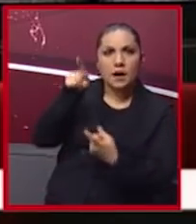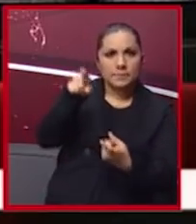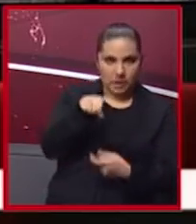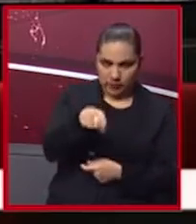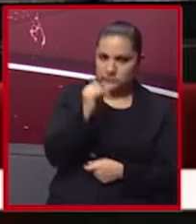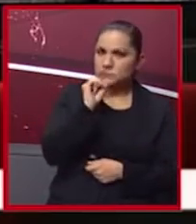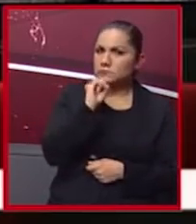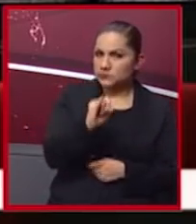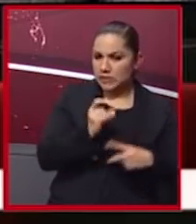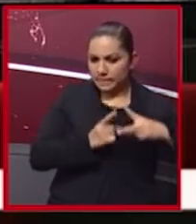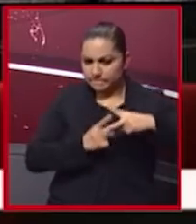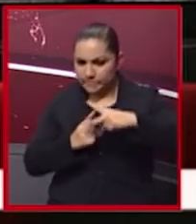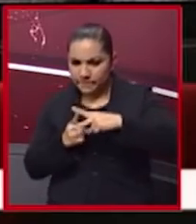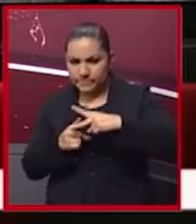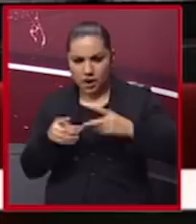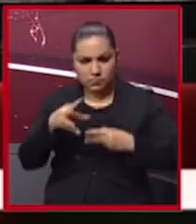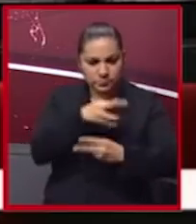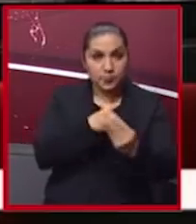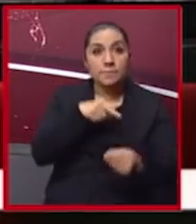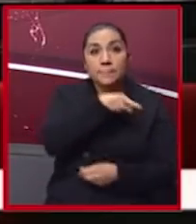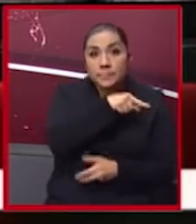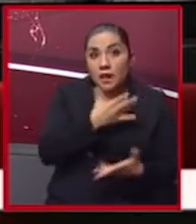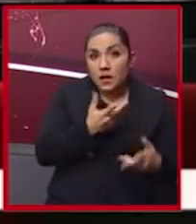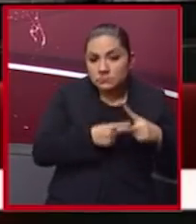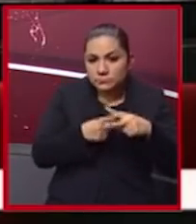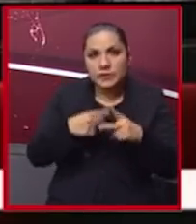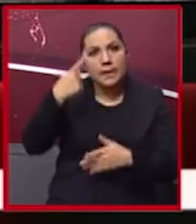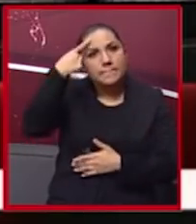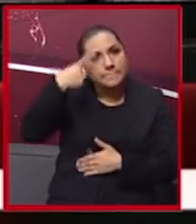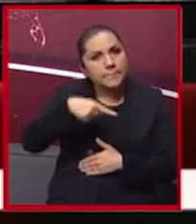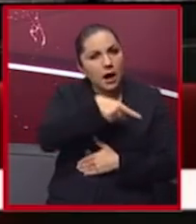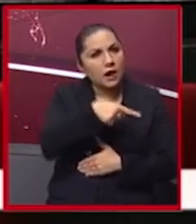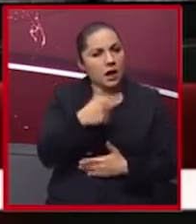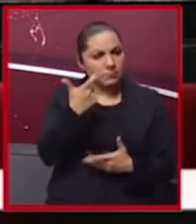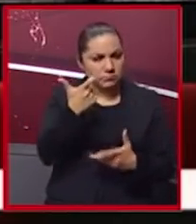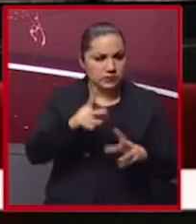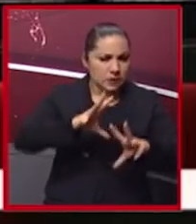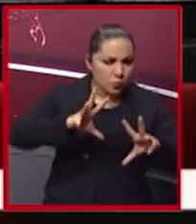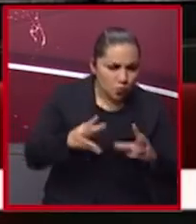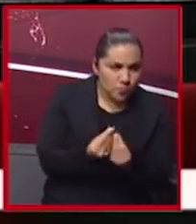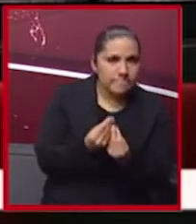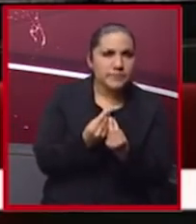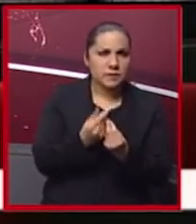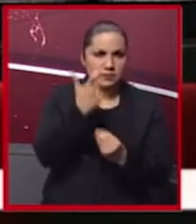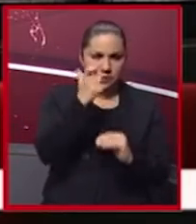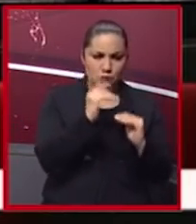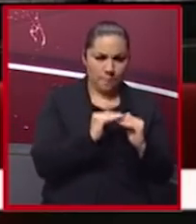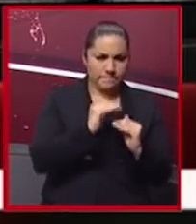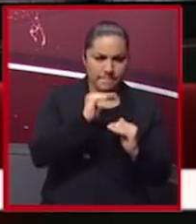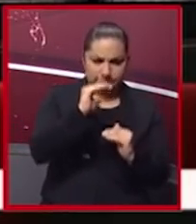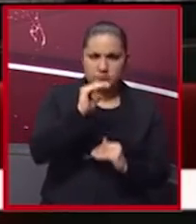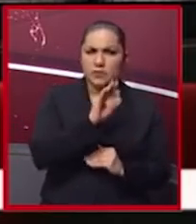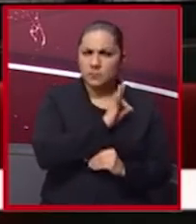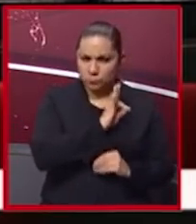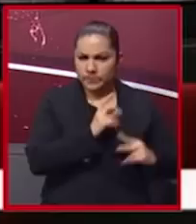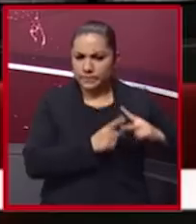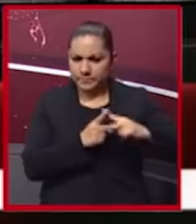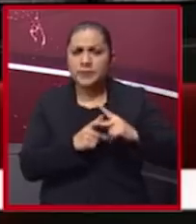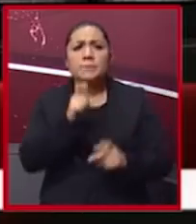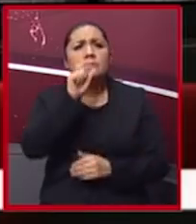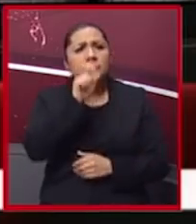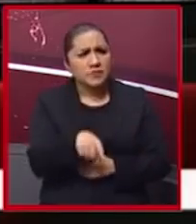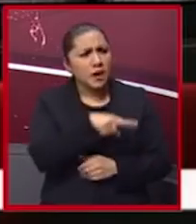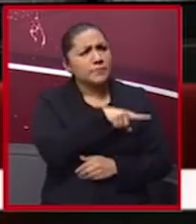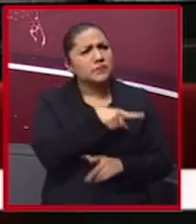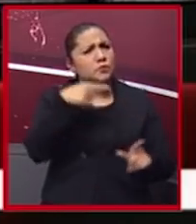sectores que serán incentivados a invertir para fomentar el desarrollo y el crecimiento económico. Destacó además que uno de los objetivos es el compromiso con